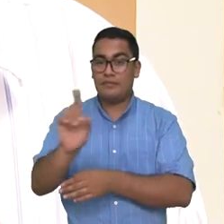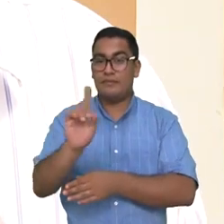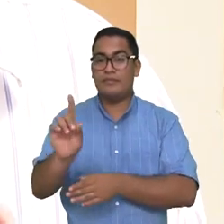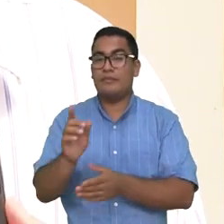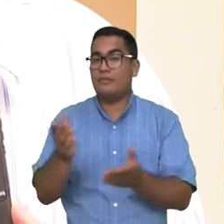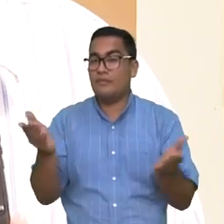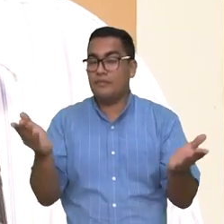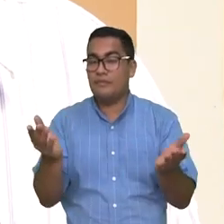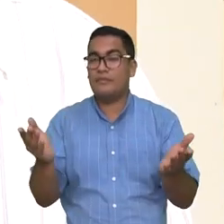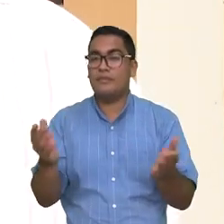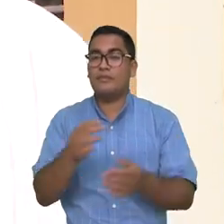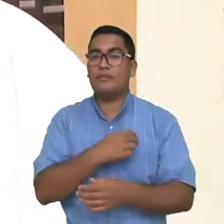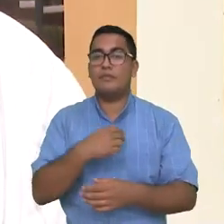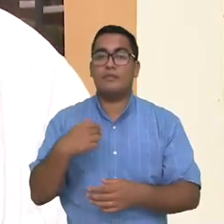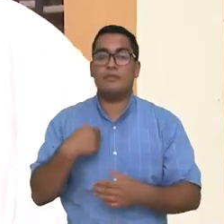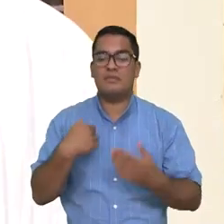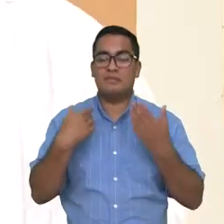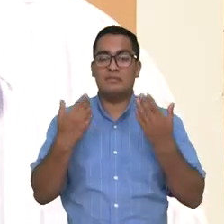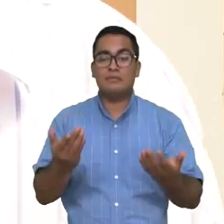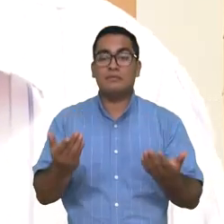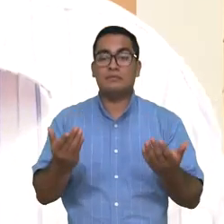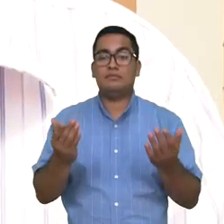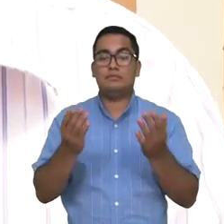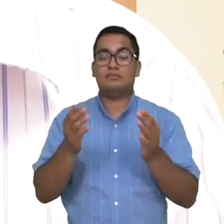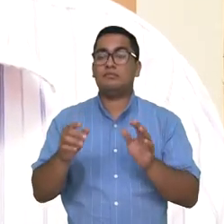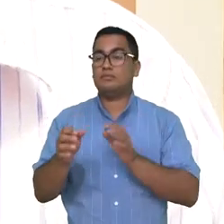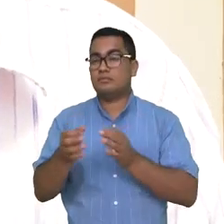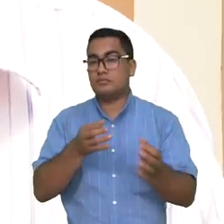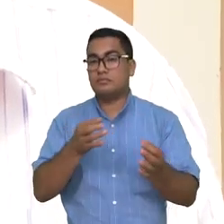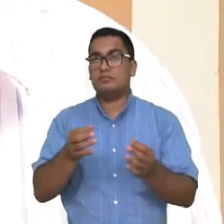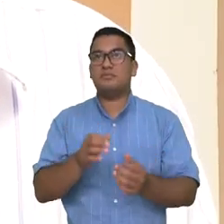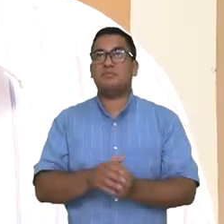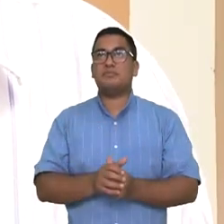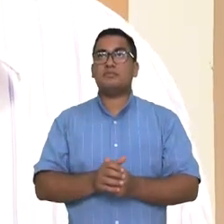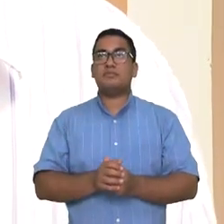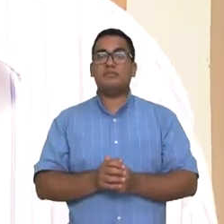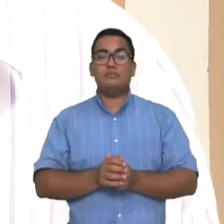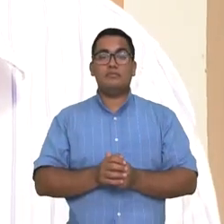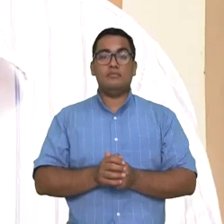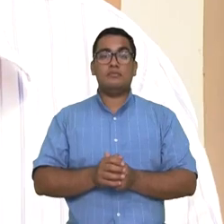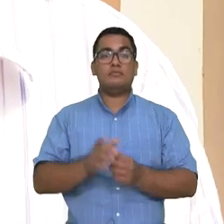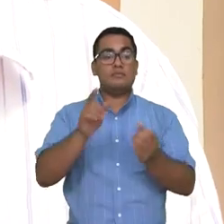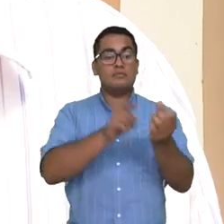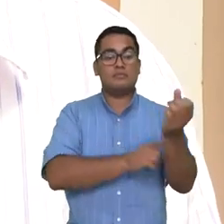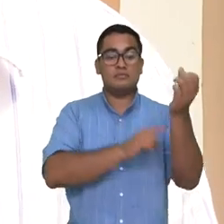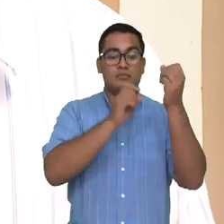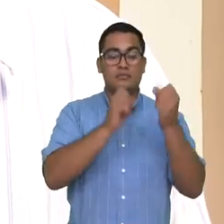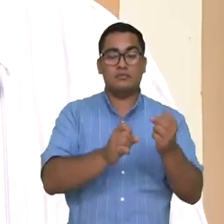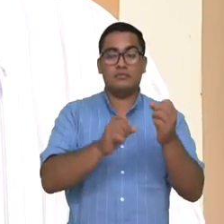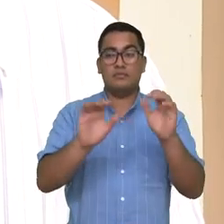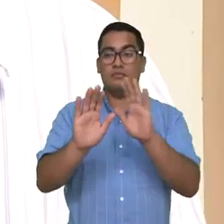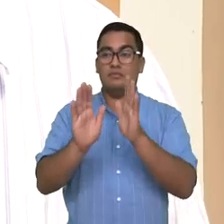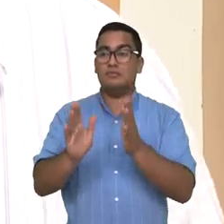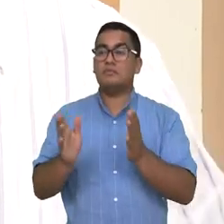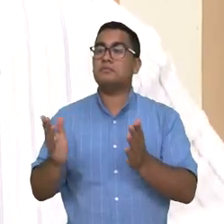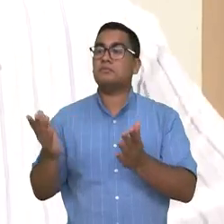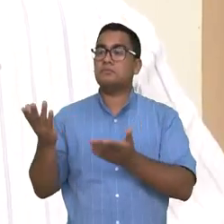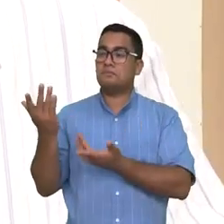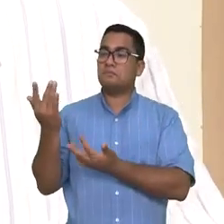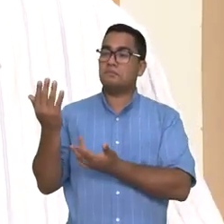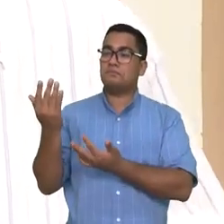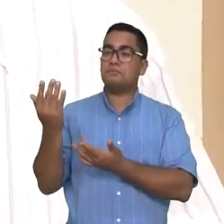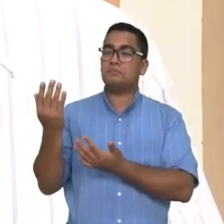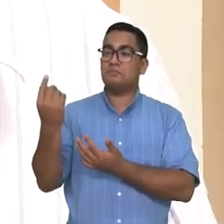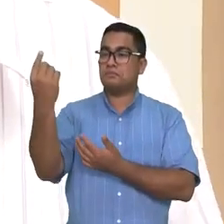protocolos que estamos utilizando prácticamente son los siguientes. Hoy tenemos hermanos que en la entrada pues tienen lo